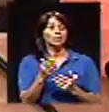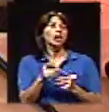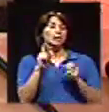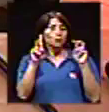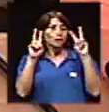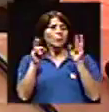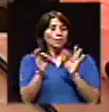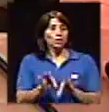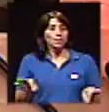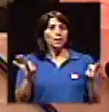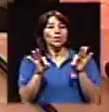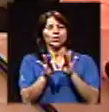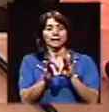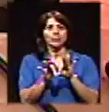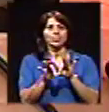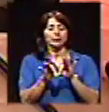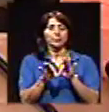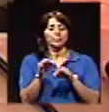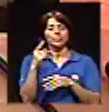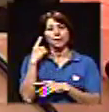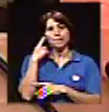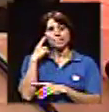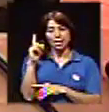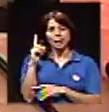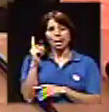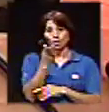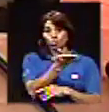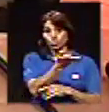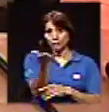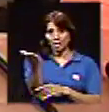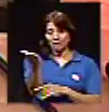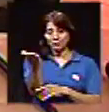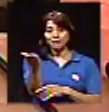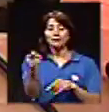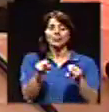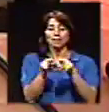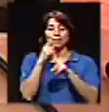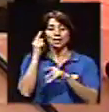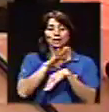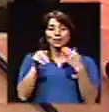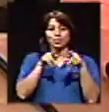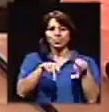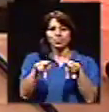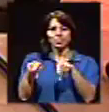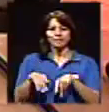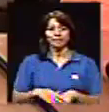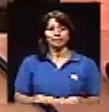tema muy importante para ustedes, amigas y amigos, y para todos nosotros.